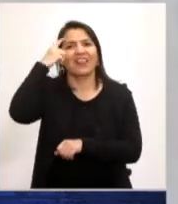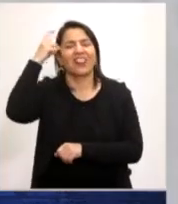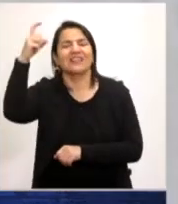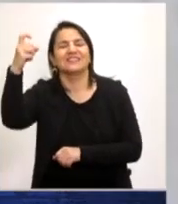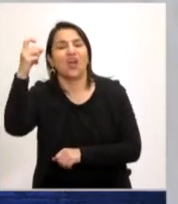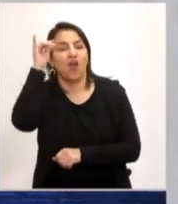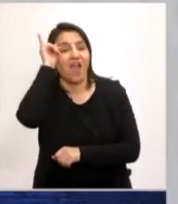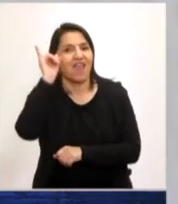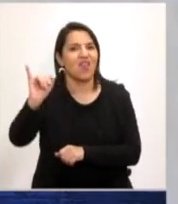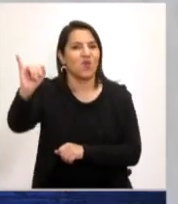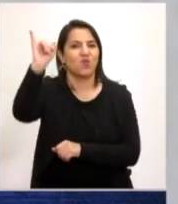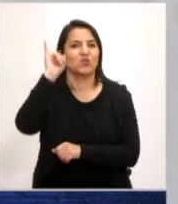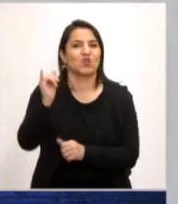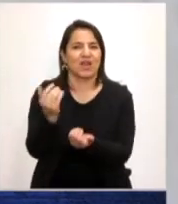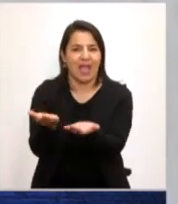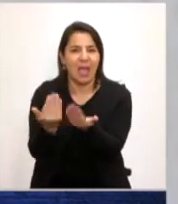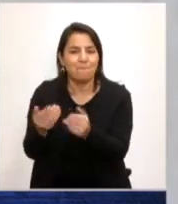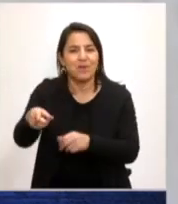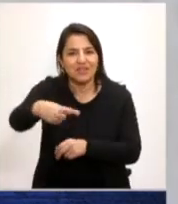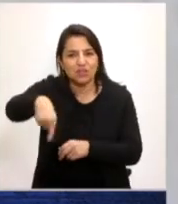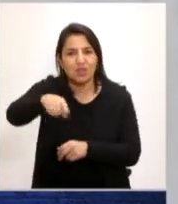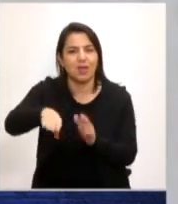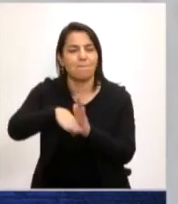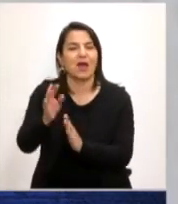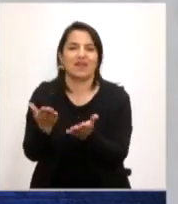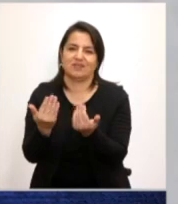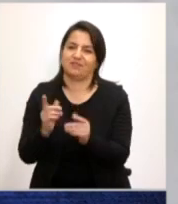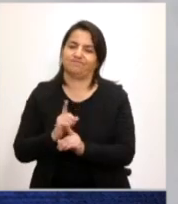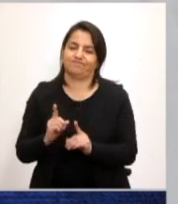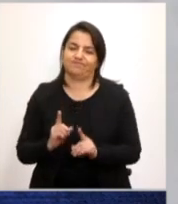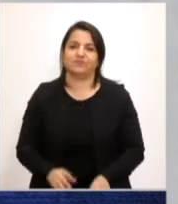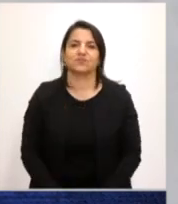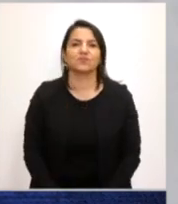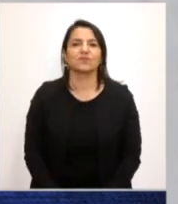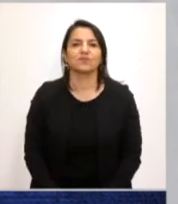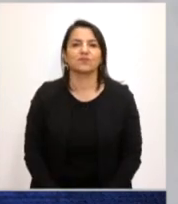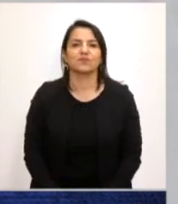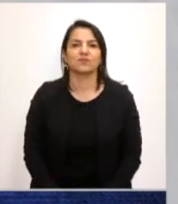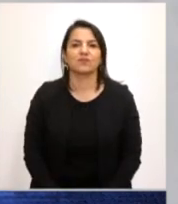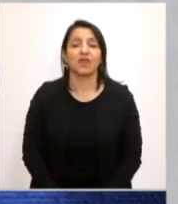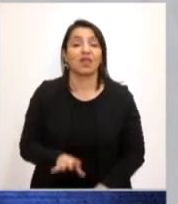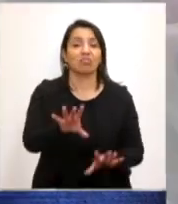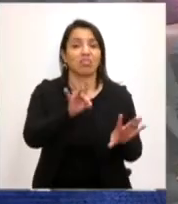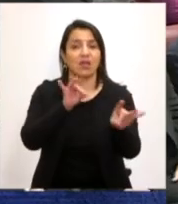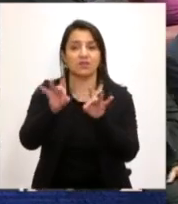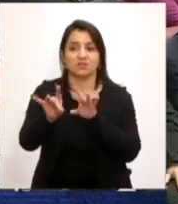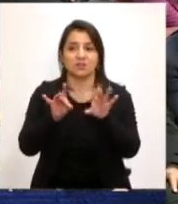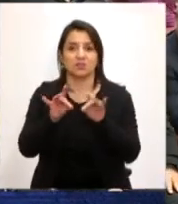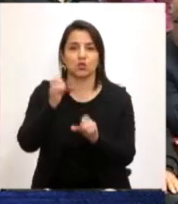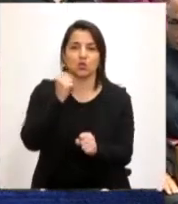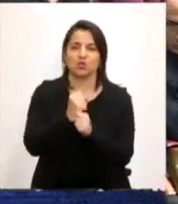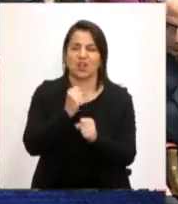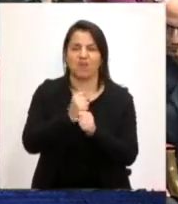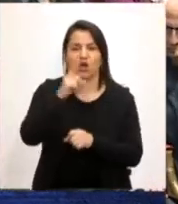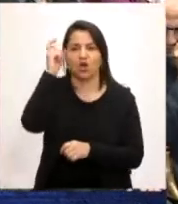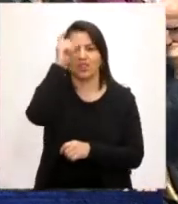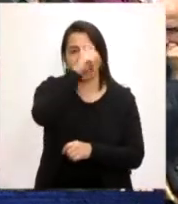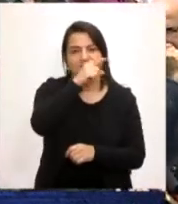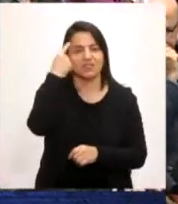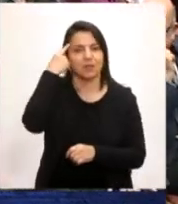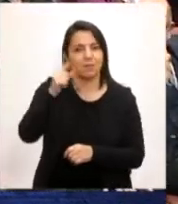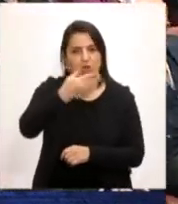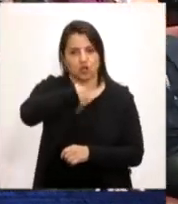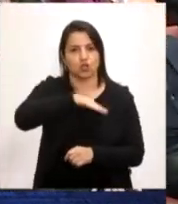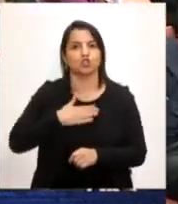ilusiones y esperanzas a quienes hoy día más necesidades tienen. Tomar decisiones es una tarea difícil, pero para eso estamos